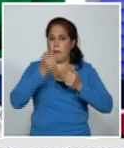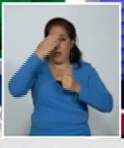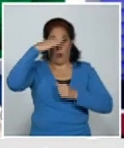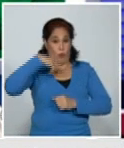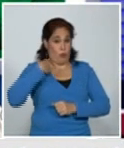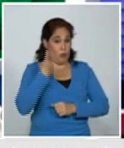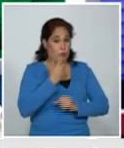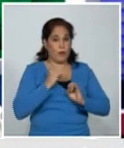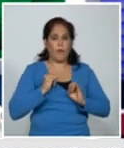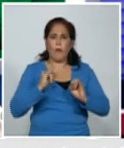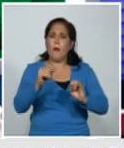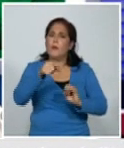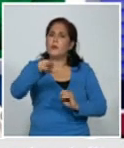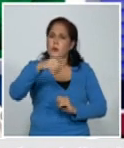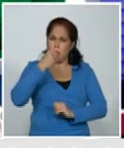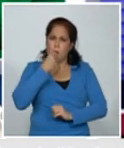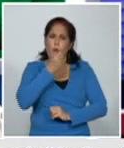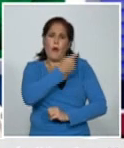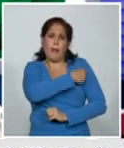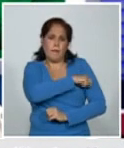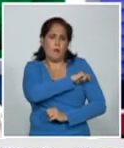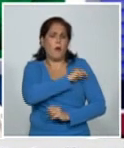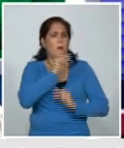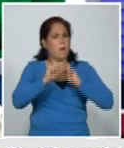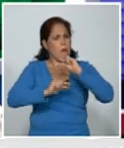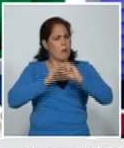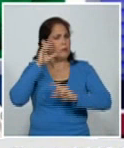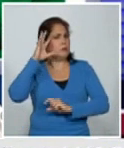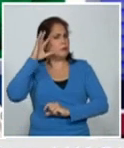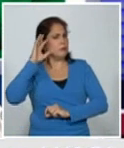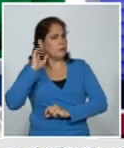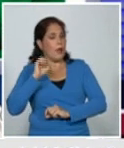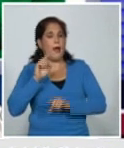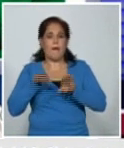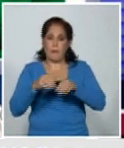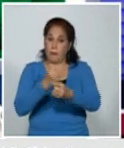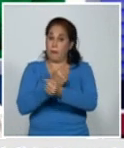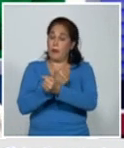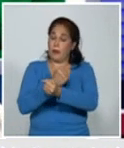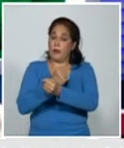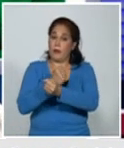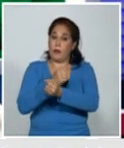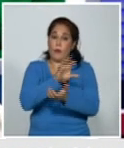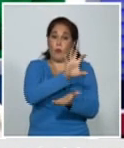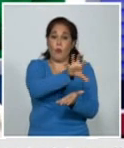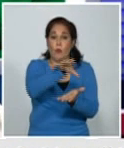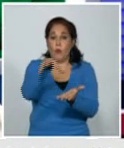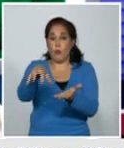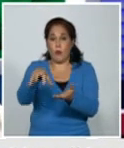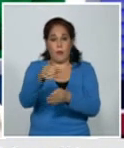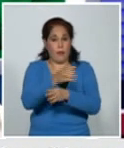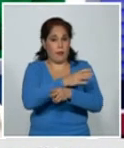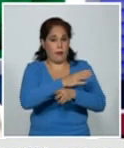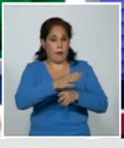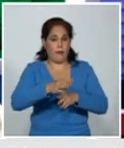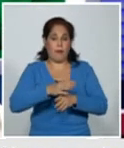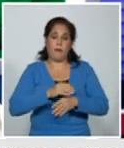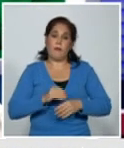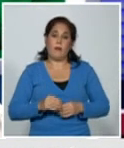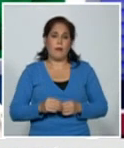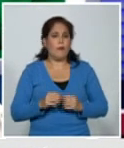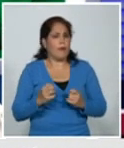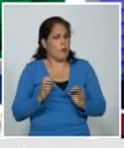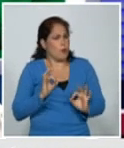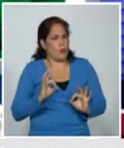como también ya nuestra población se ha ido dando cuenta, mucho riesgo en todos los lugares, mucha